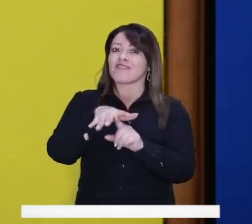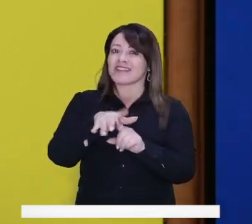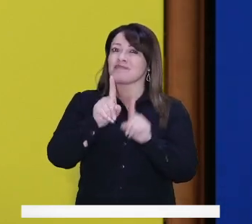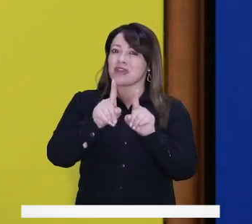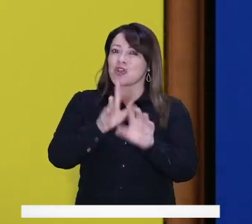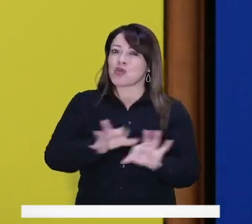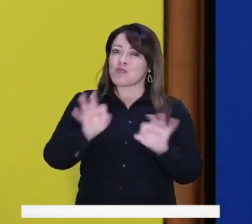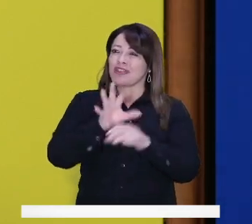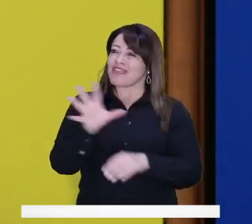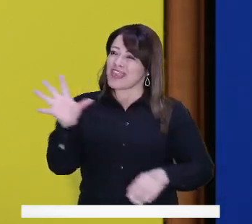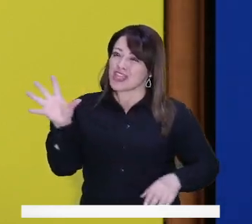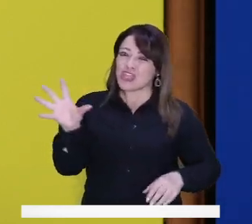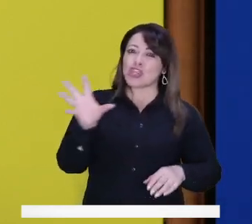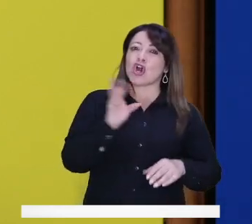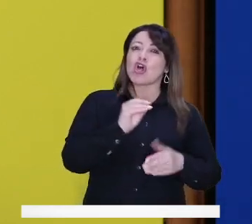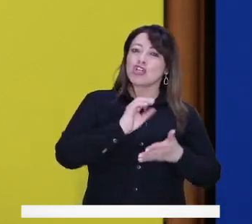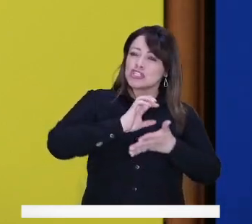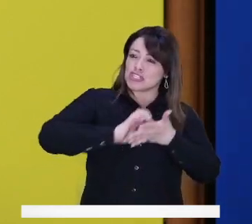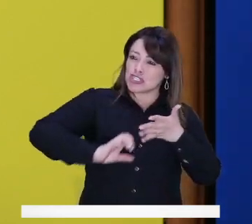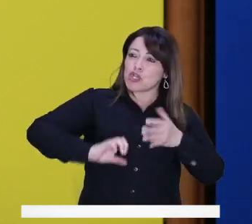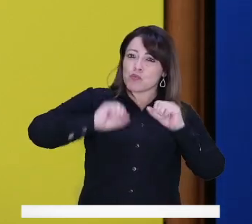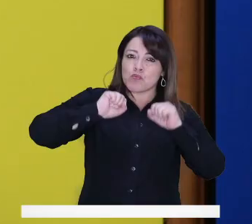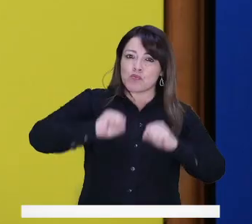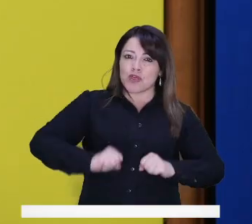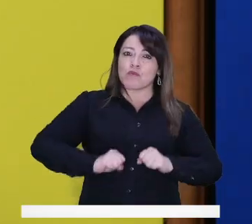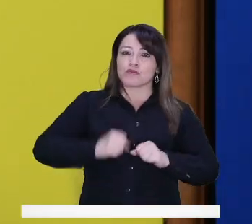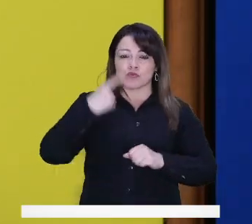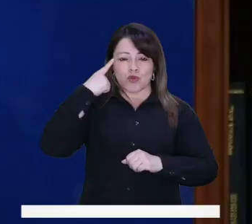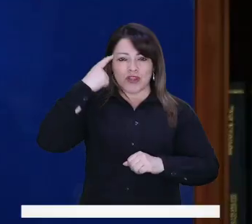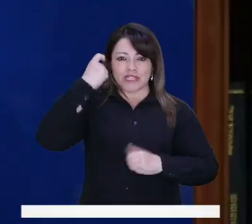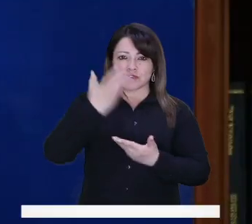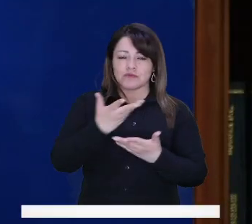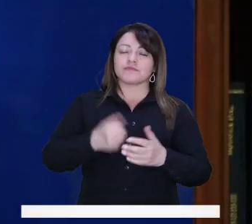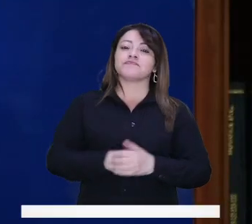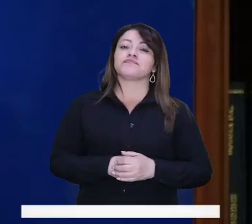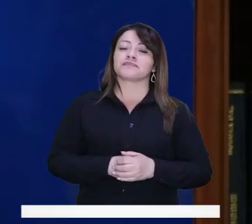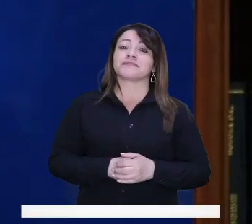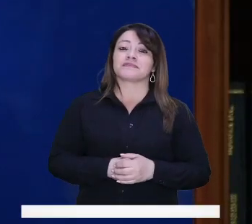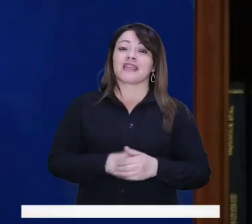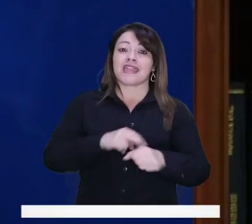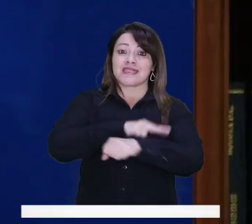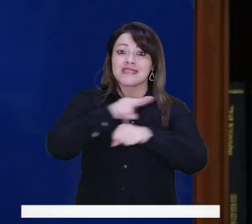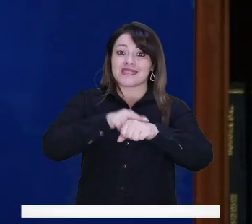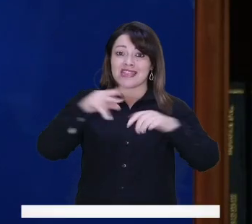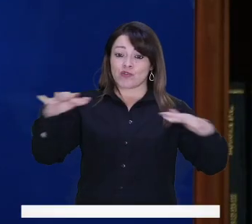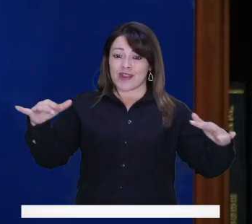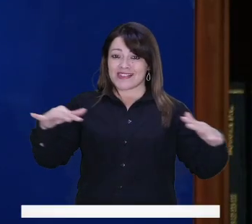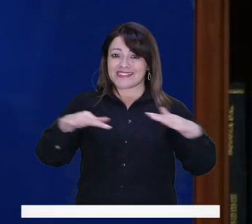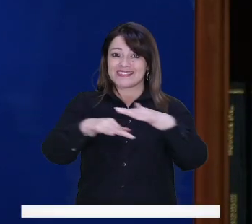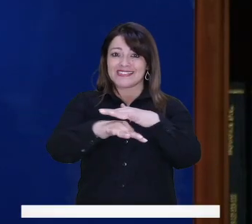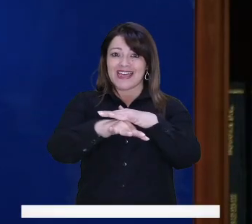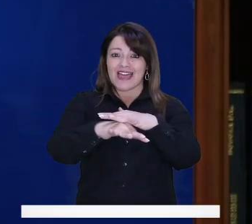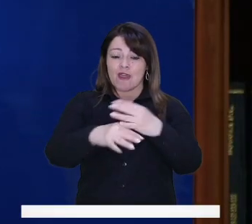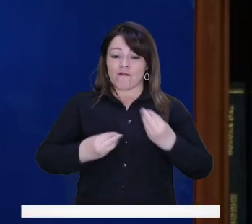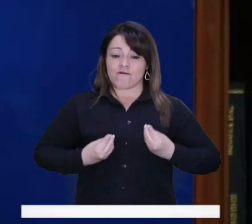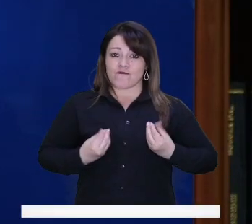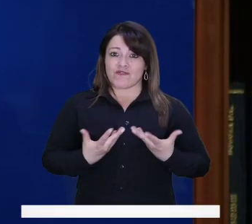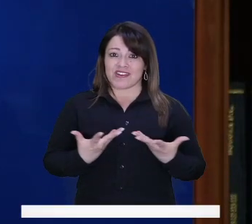y vamos a mitigar de esa manera también los riesgos de los que habla Fernanda. La naturaleza es un ser vivo.